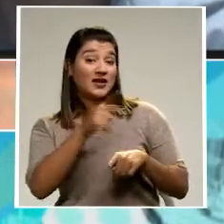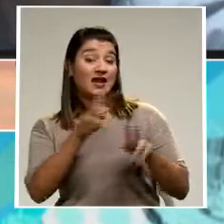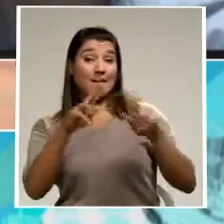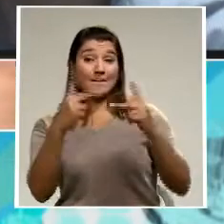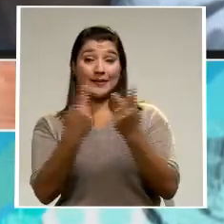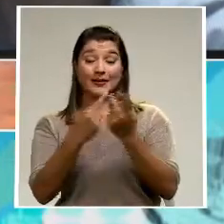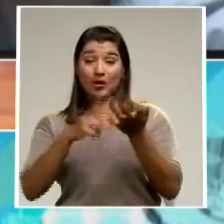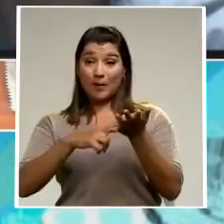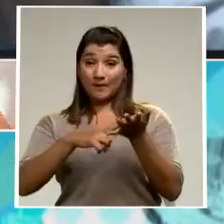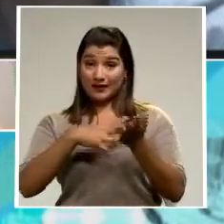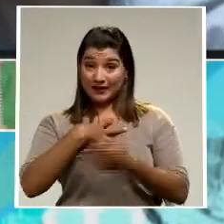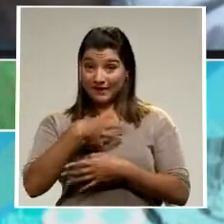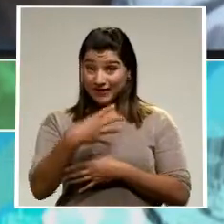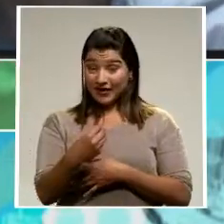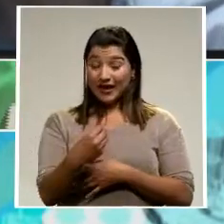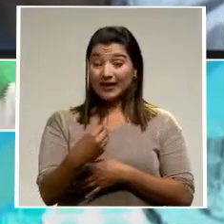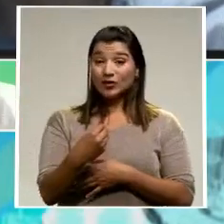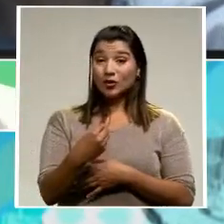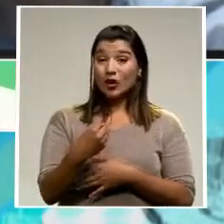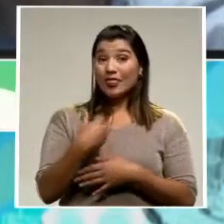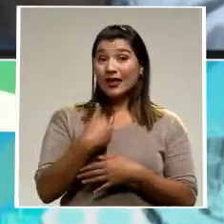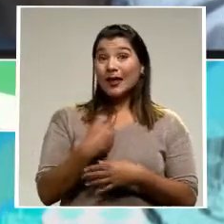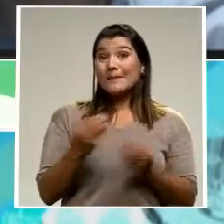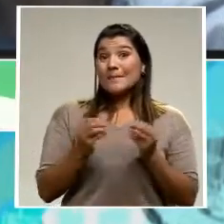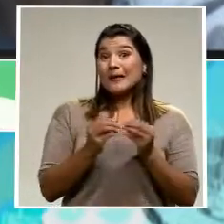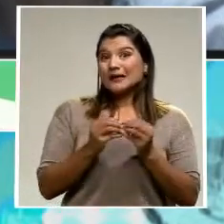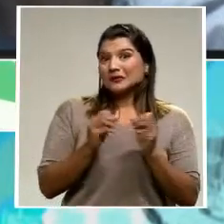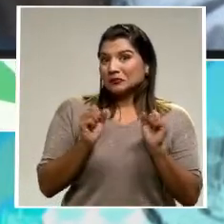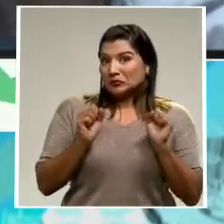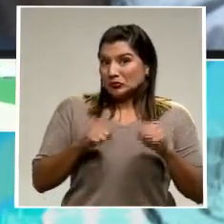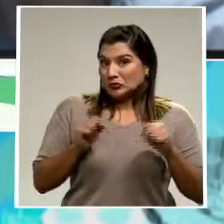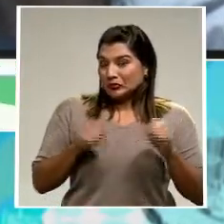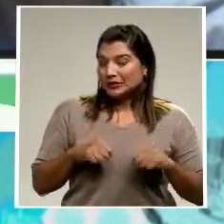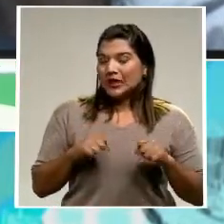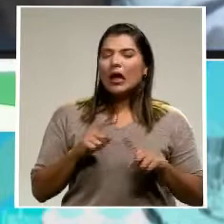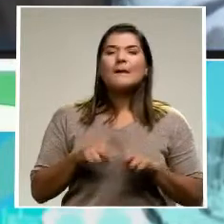candidatos con más posibilidades. El tema es